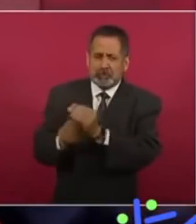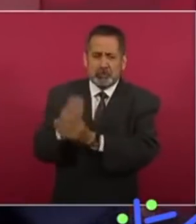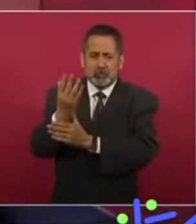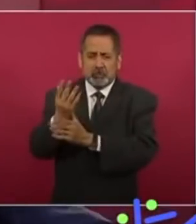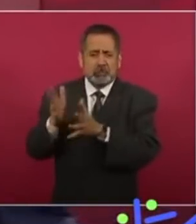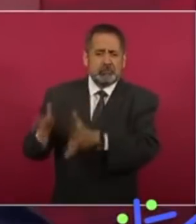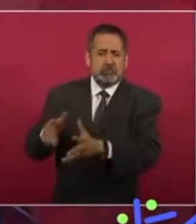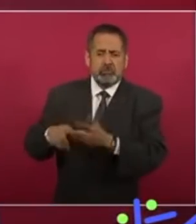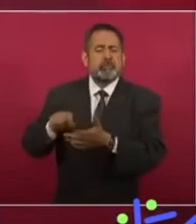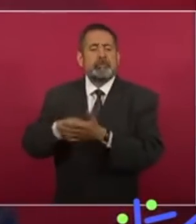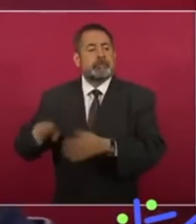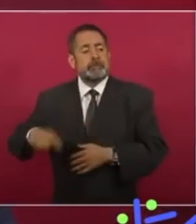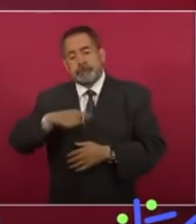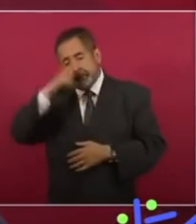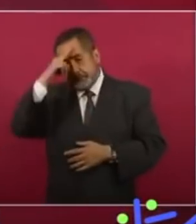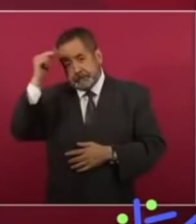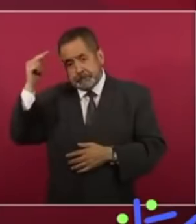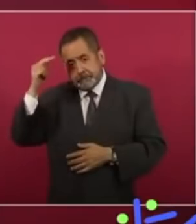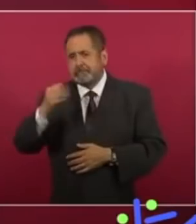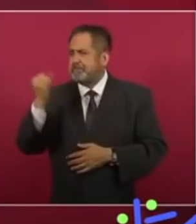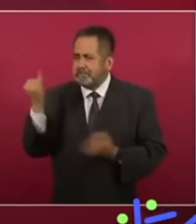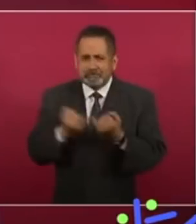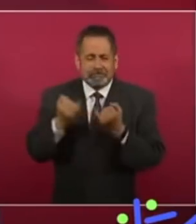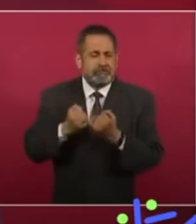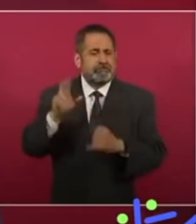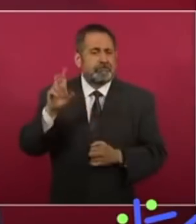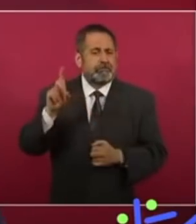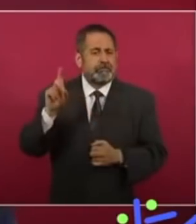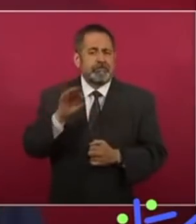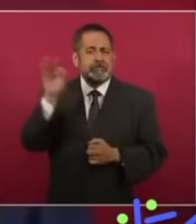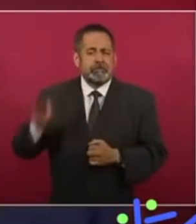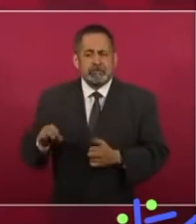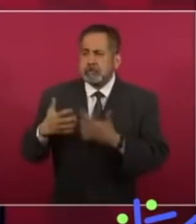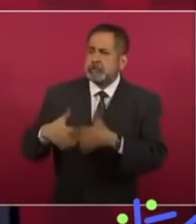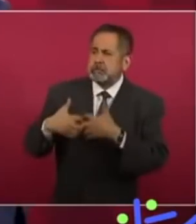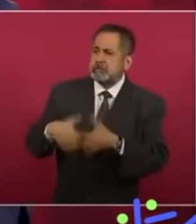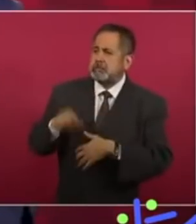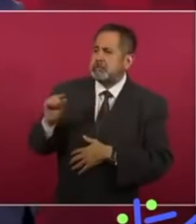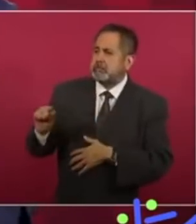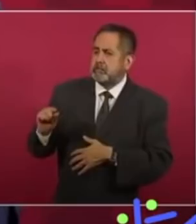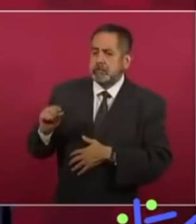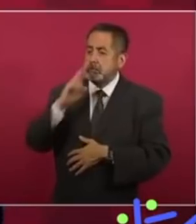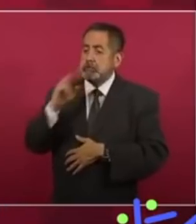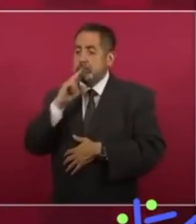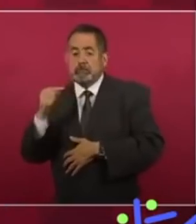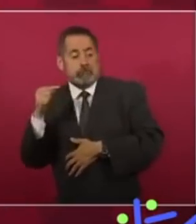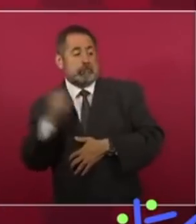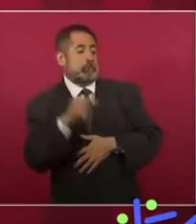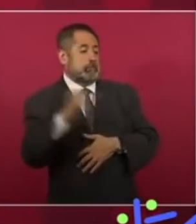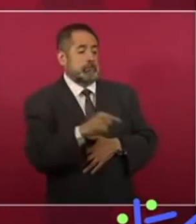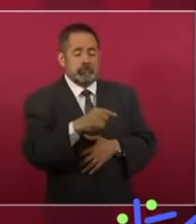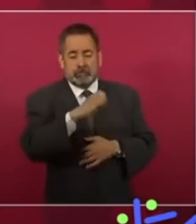de Nayarit, 30% de su capacidad. Bueno, pues está el mensaje del presidente Andrés Manuel López